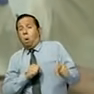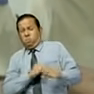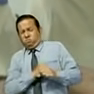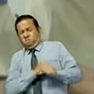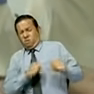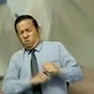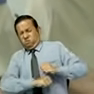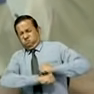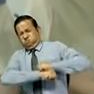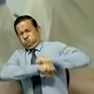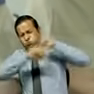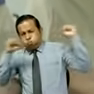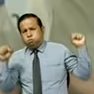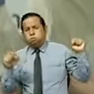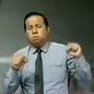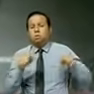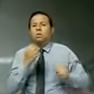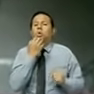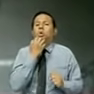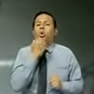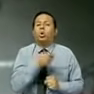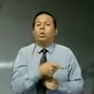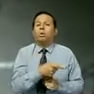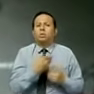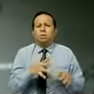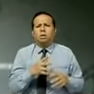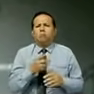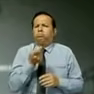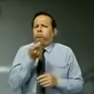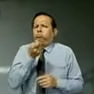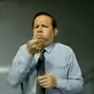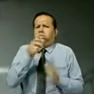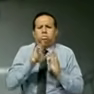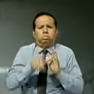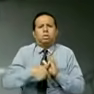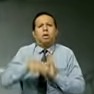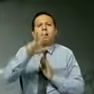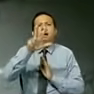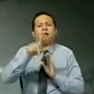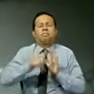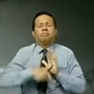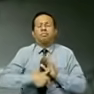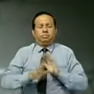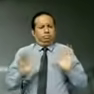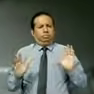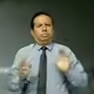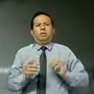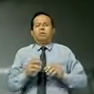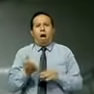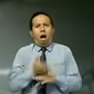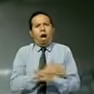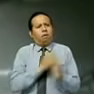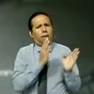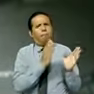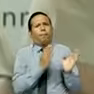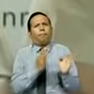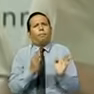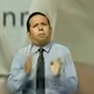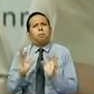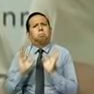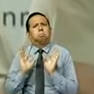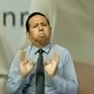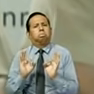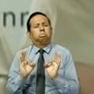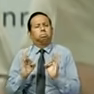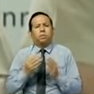La modalidad es la saturación del gas. El robo les tomó menos de 3 minutos. Al parecer, todo salió de acuerdo a lo planificado. Violentan